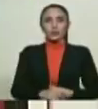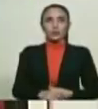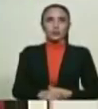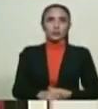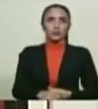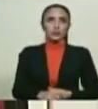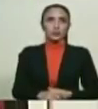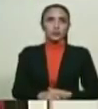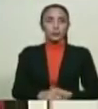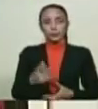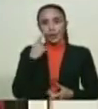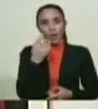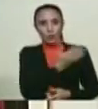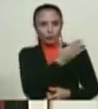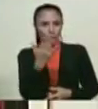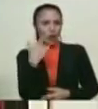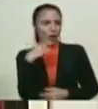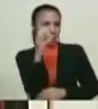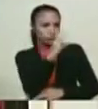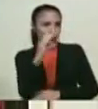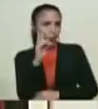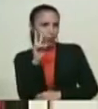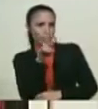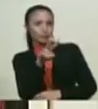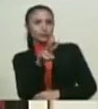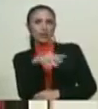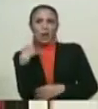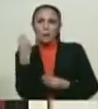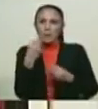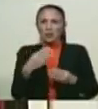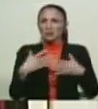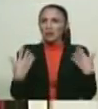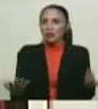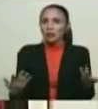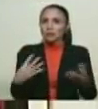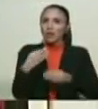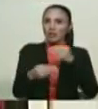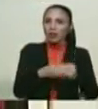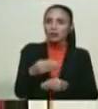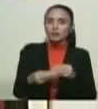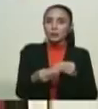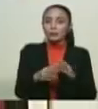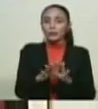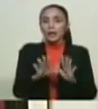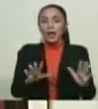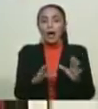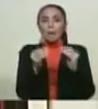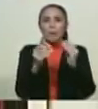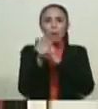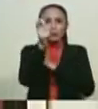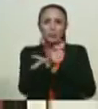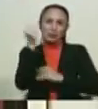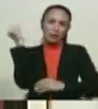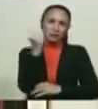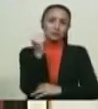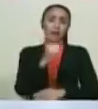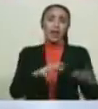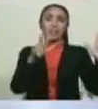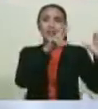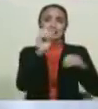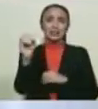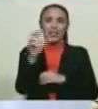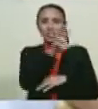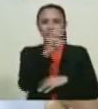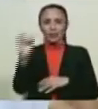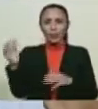Cuando veo a mis hermanos colombianos solo pienso en eso. Por la tierra han asesinado a 300.000 colombianos en